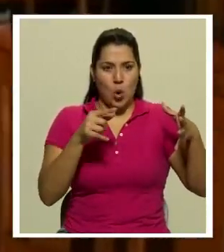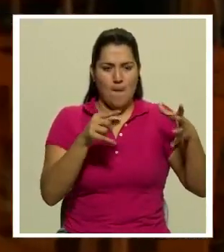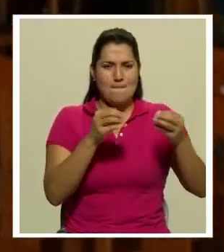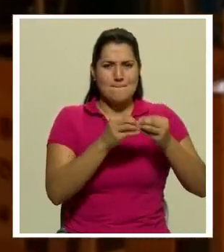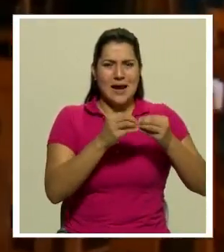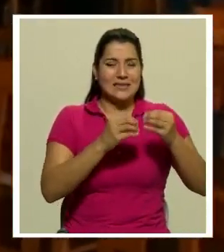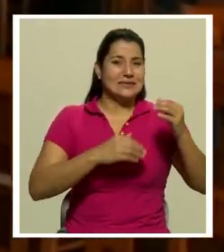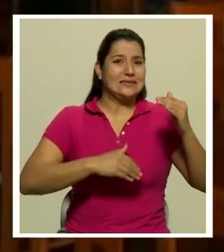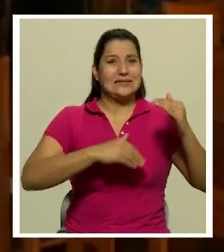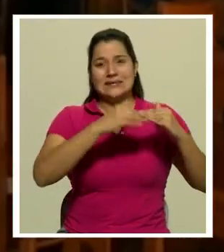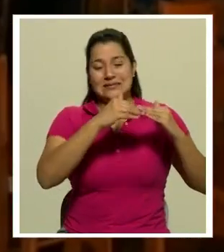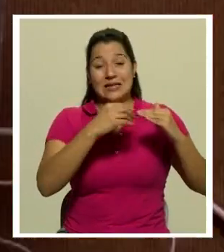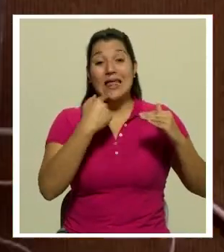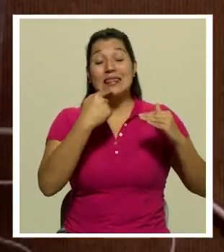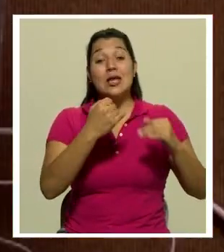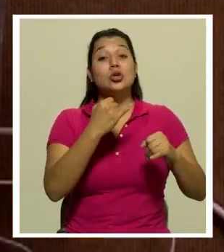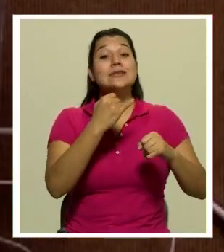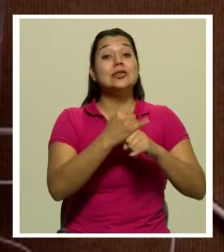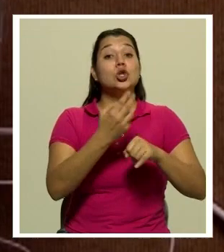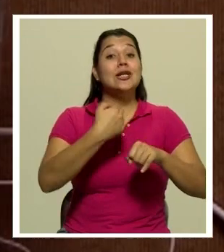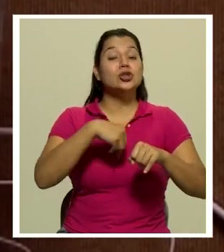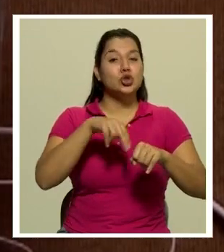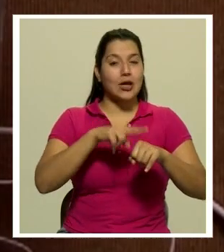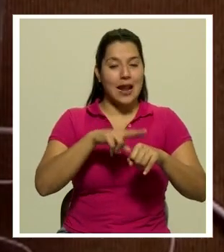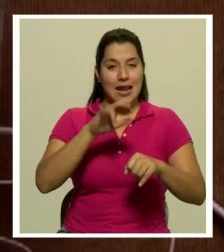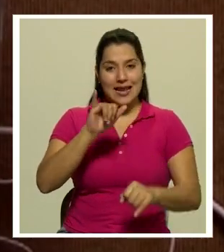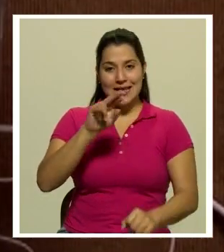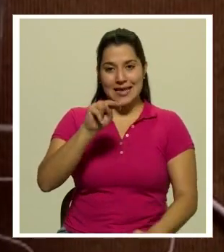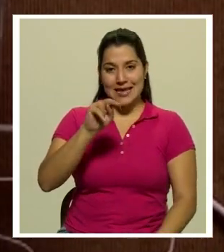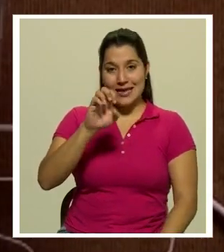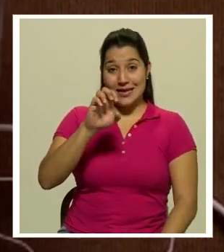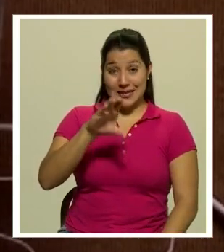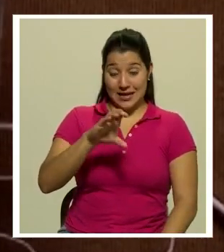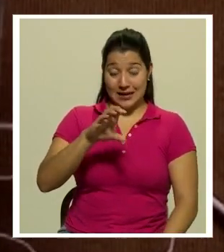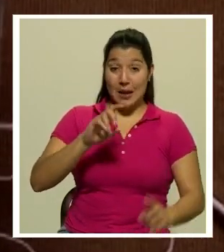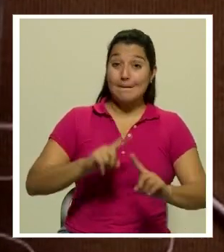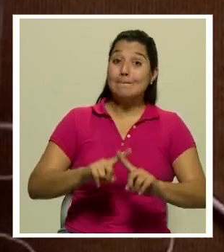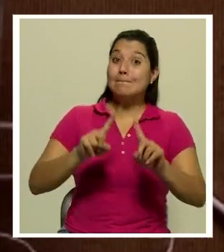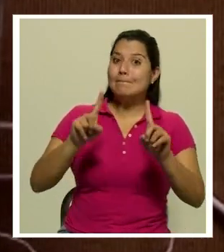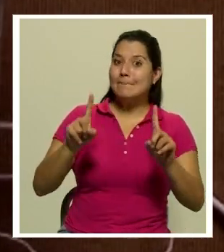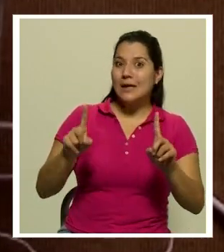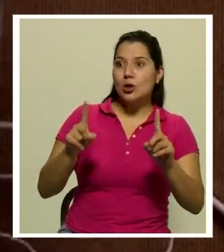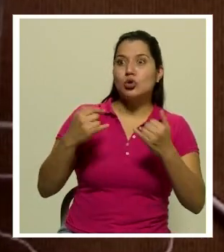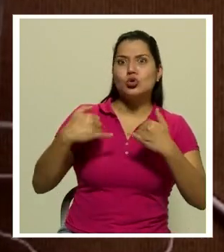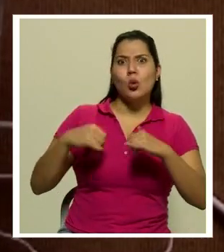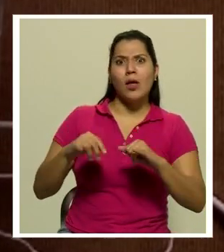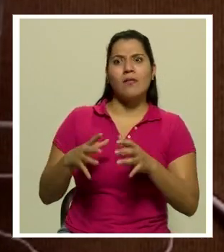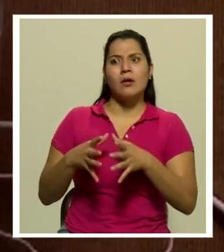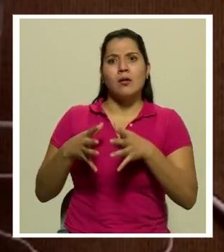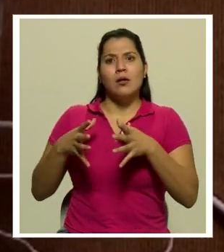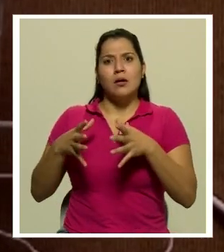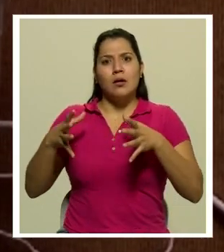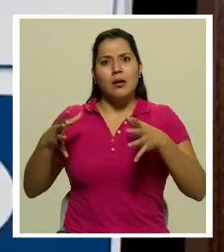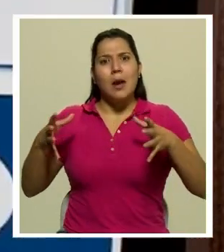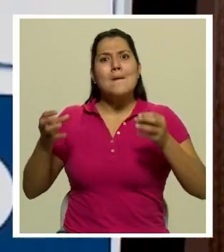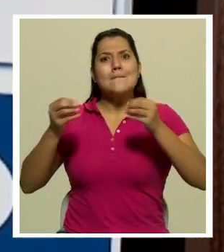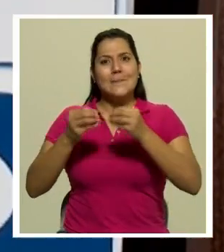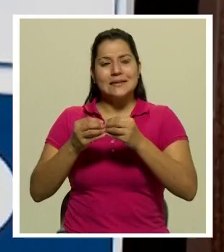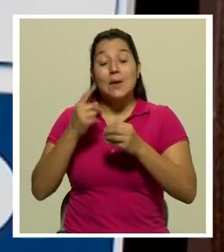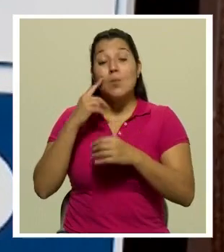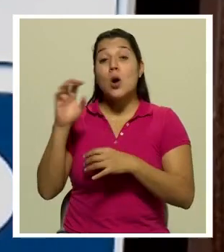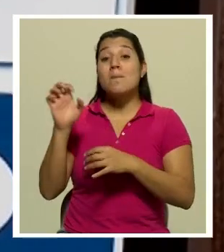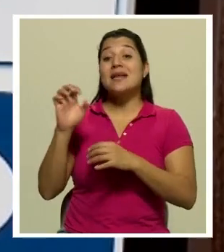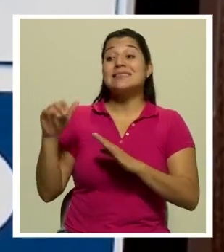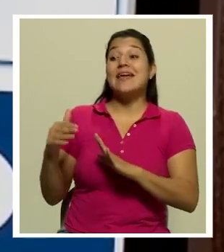lo reveló el Instituto Nacional de Estadísticas y Censos. Sin embargo, la cifra sigue en aumento debido a la emergencia que enfrenta el país por